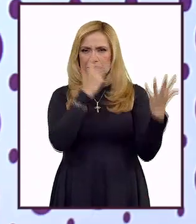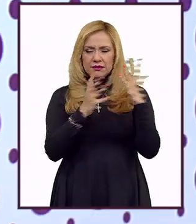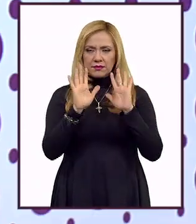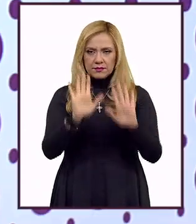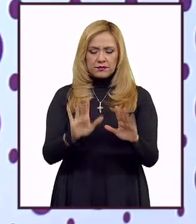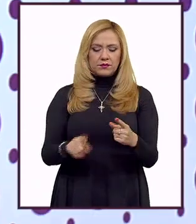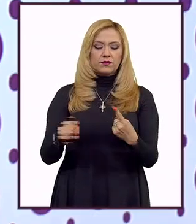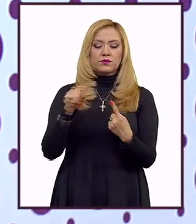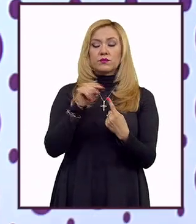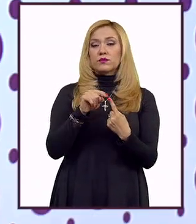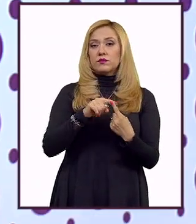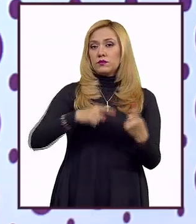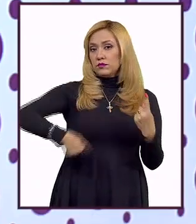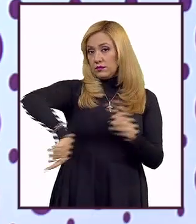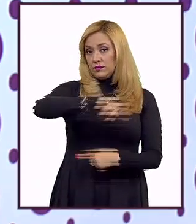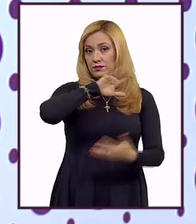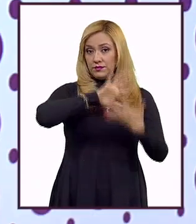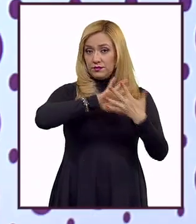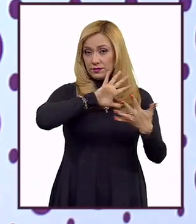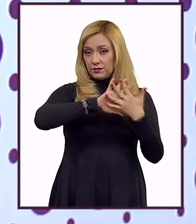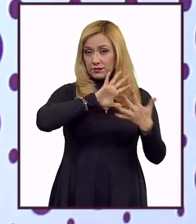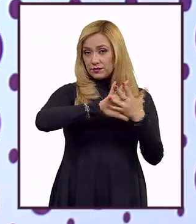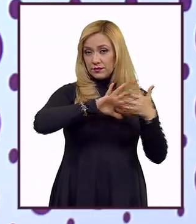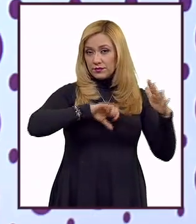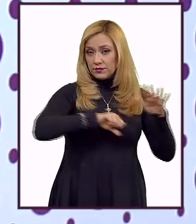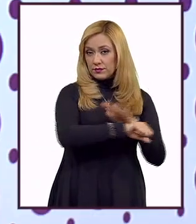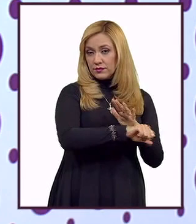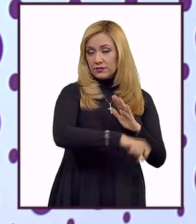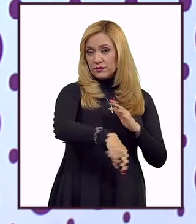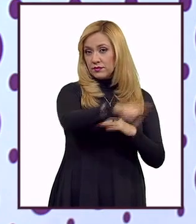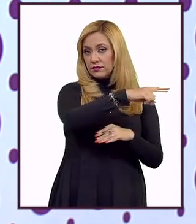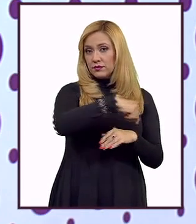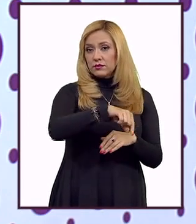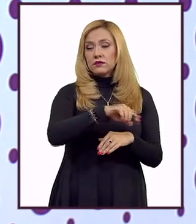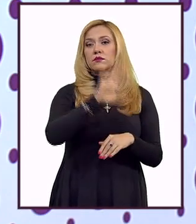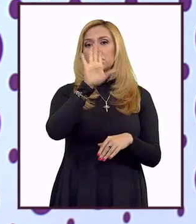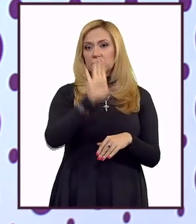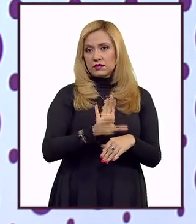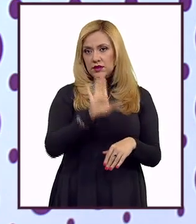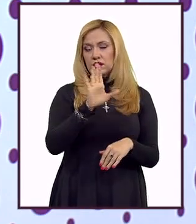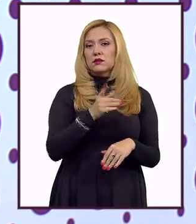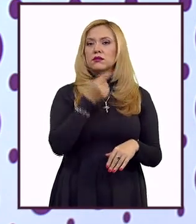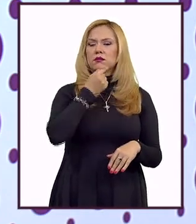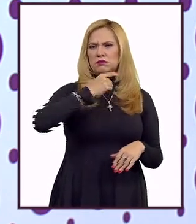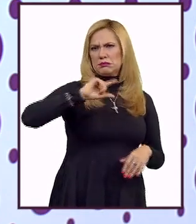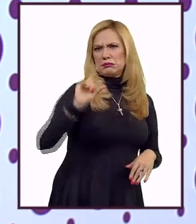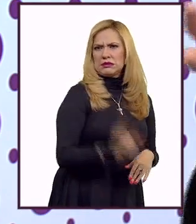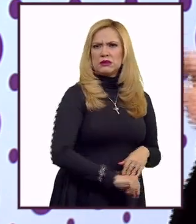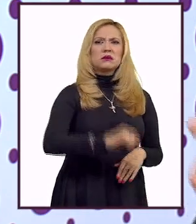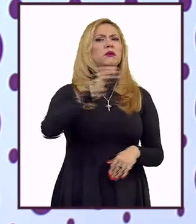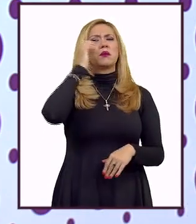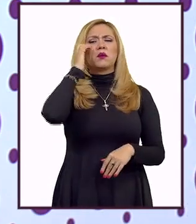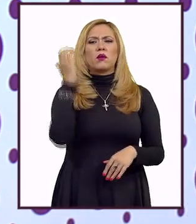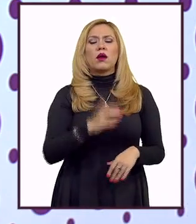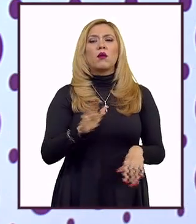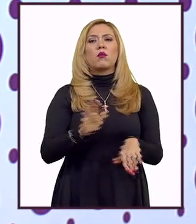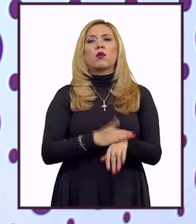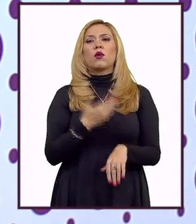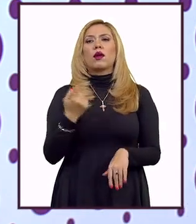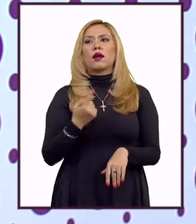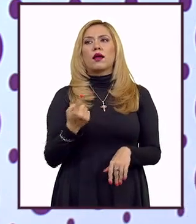Las condiciones en los centros penitenciarios pueden ser considerados como tratos o penas crueles, inhumanos y degradantes porque no